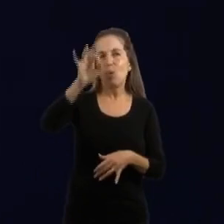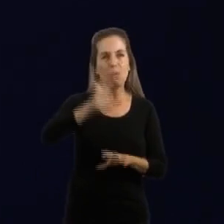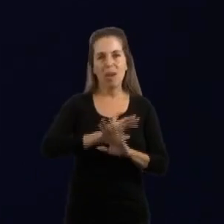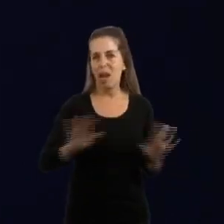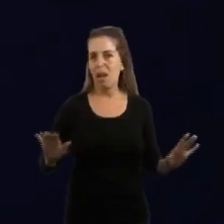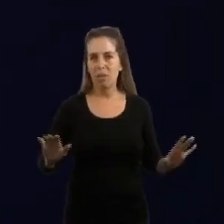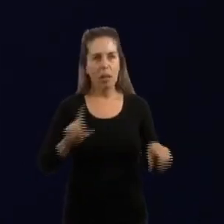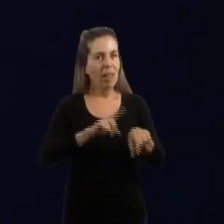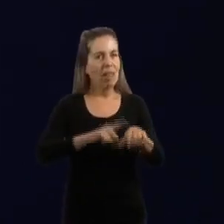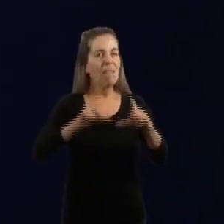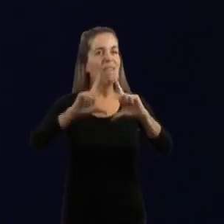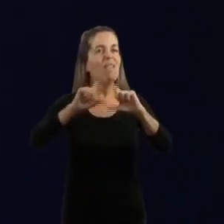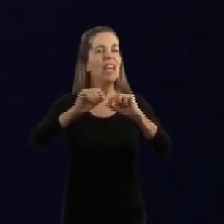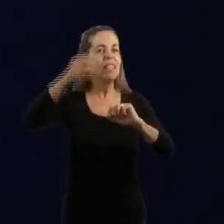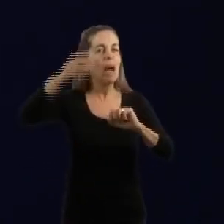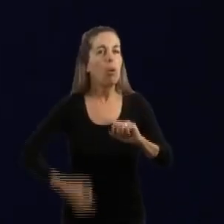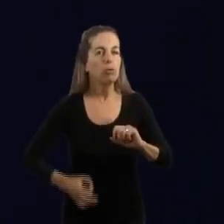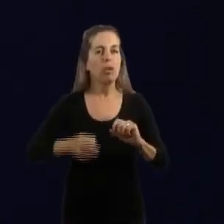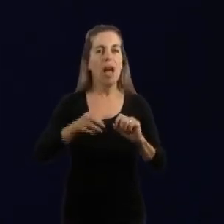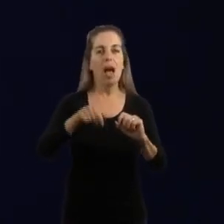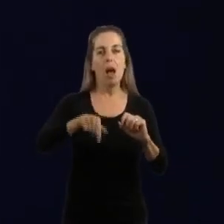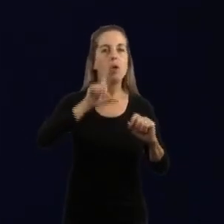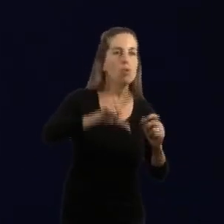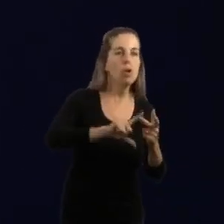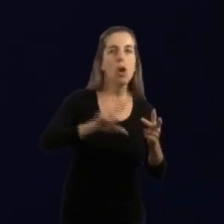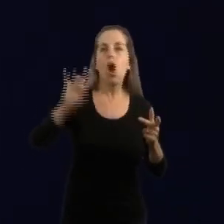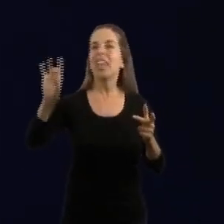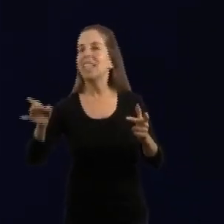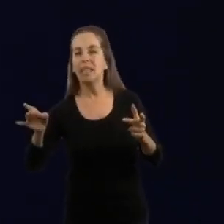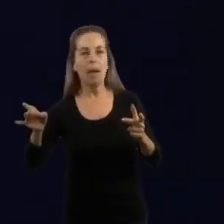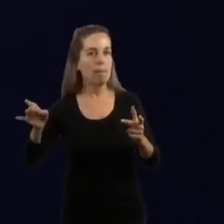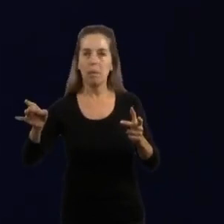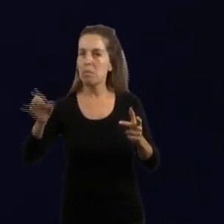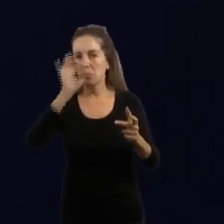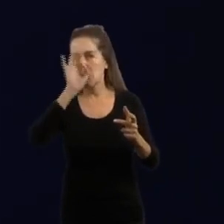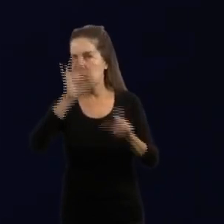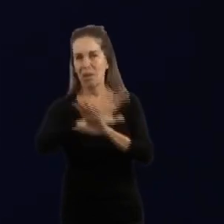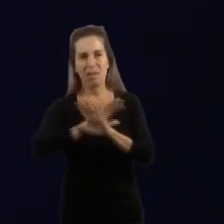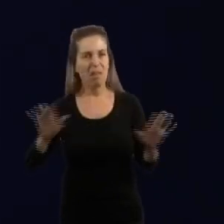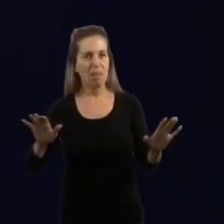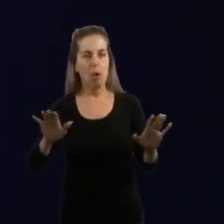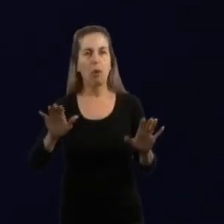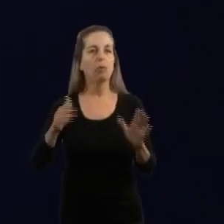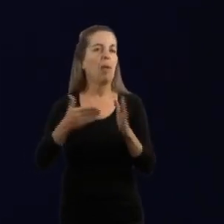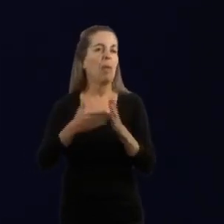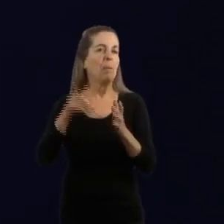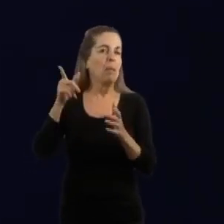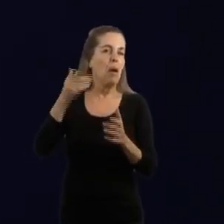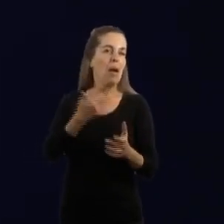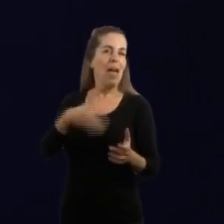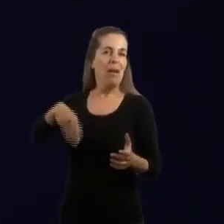dicho que nosotros dijimos que iba a ser a mitad de año en base a una proyección que había hecho el fondo o alguna declaración del